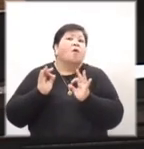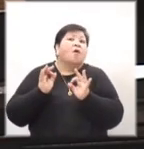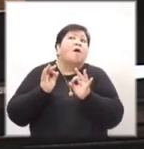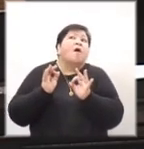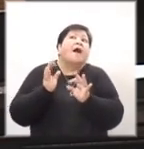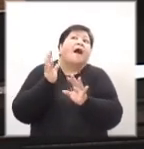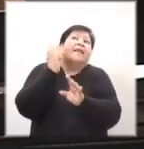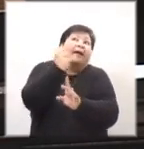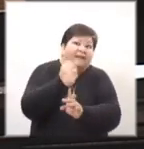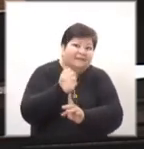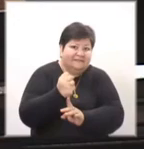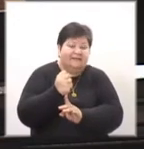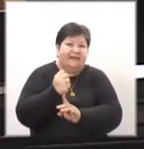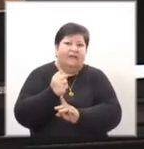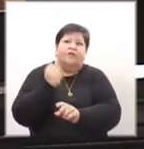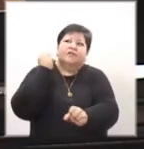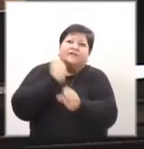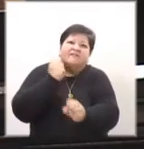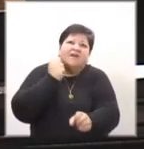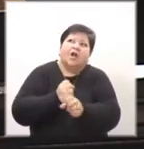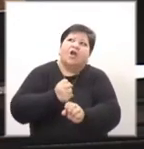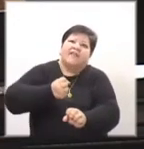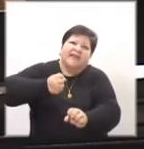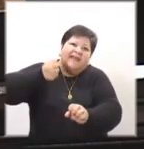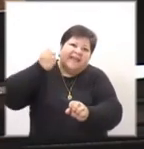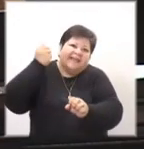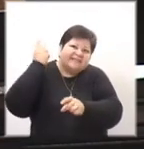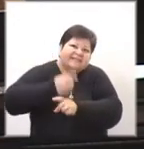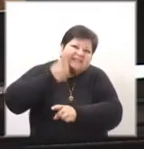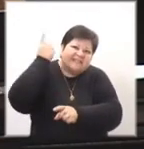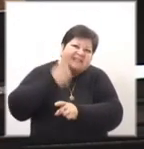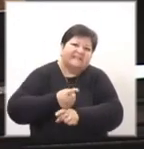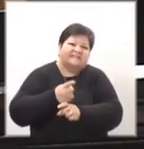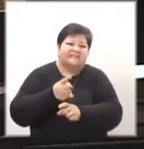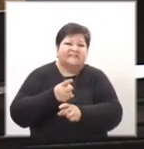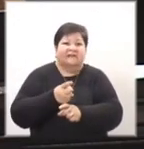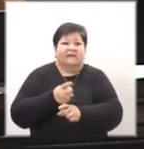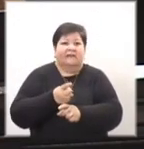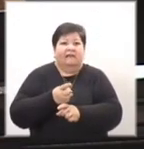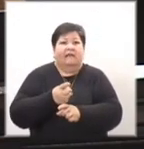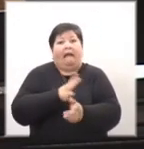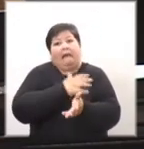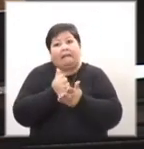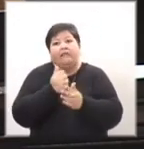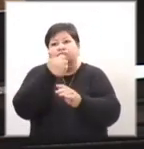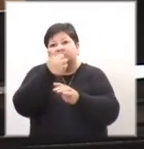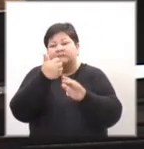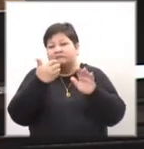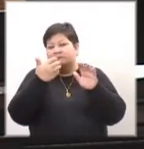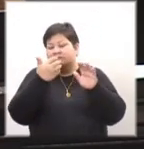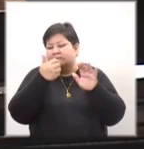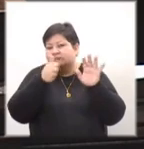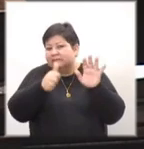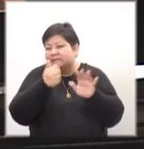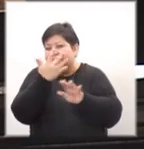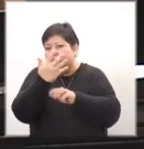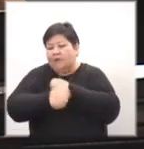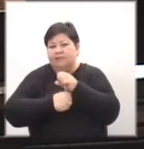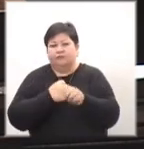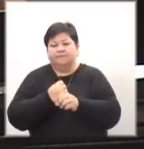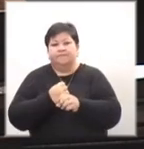de gran exigencia a estos momentos. Se rebajan las prestaciones